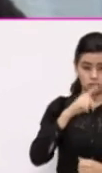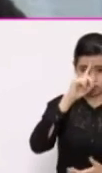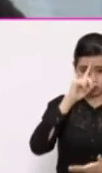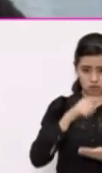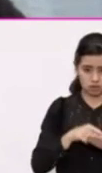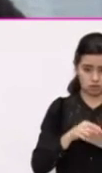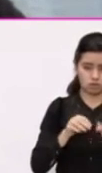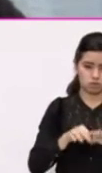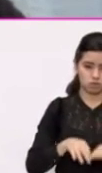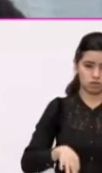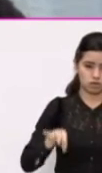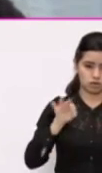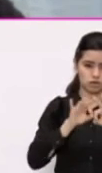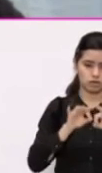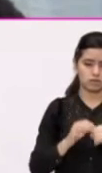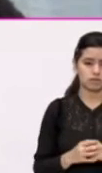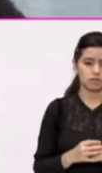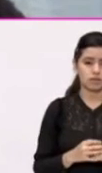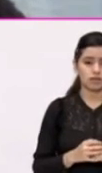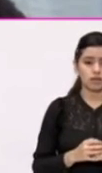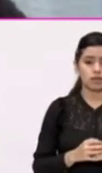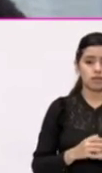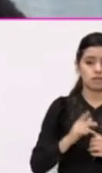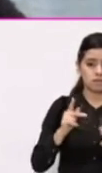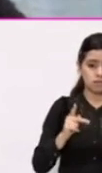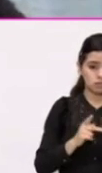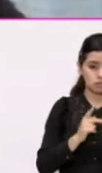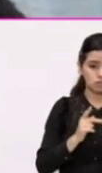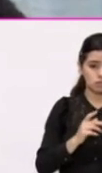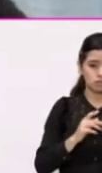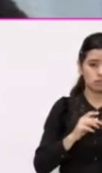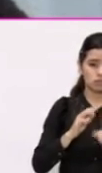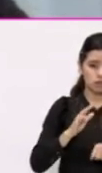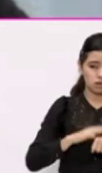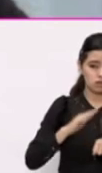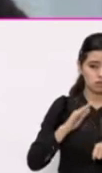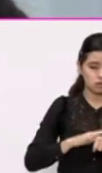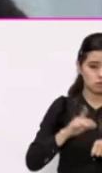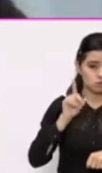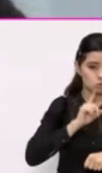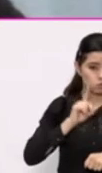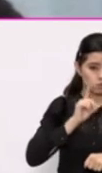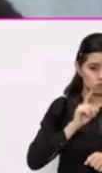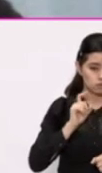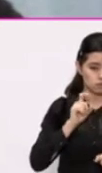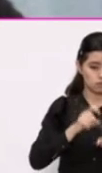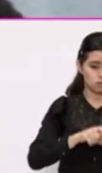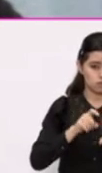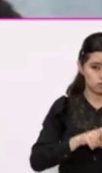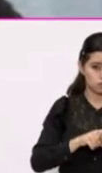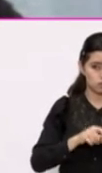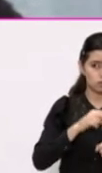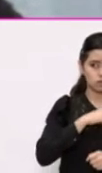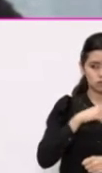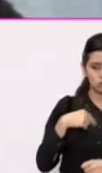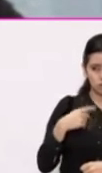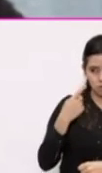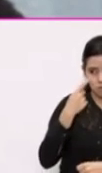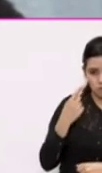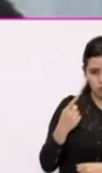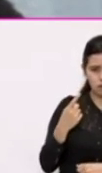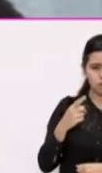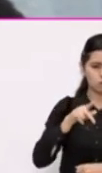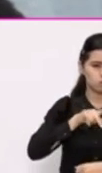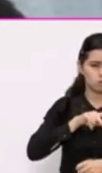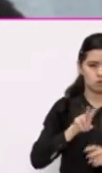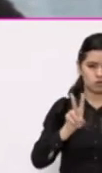fundamental que cada vez seamos más las voces y las caras de nosotras hablando de